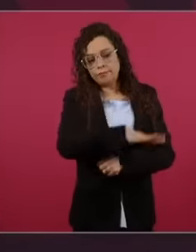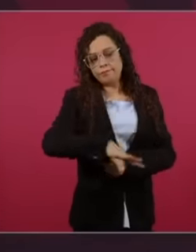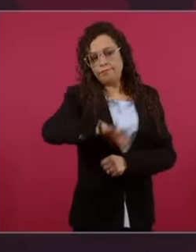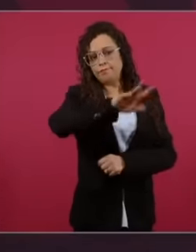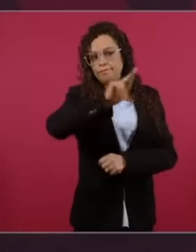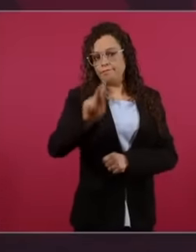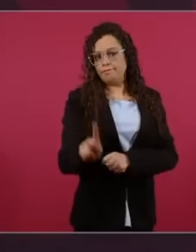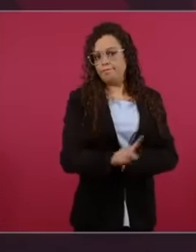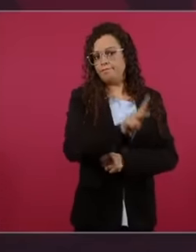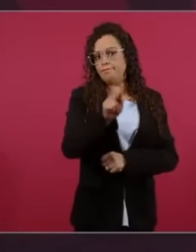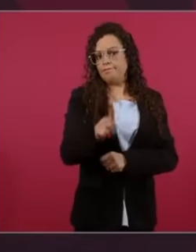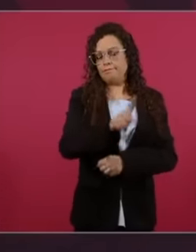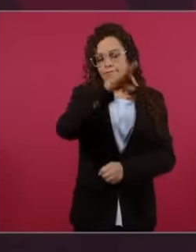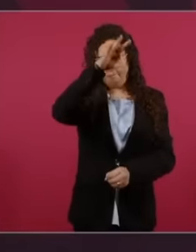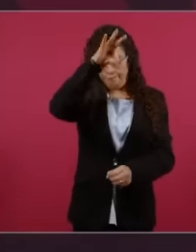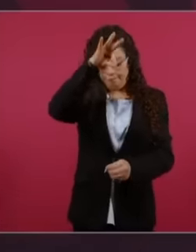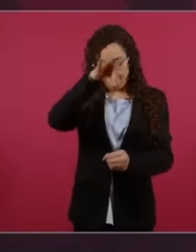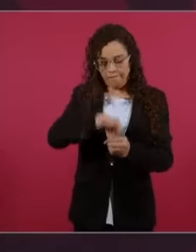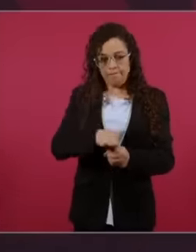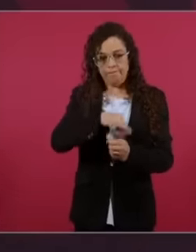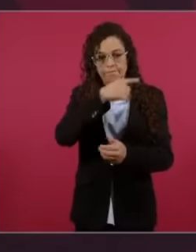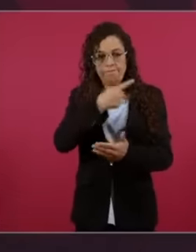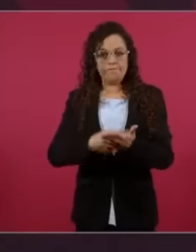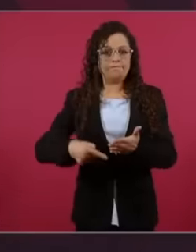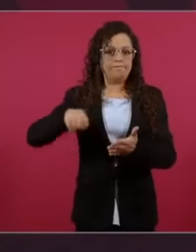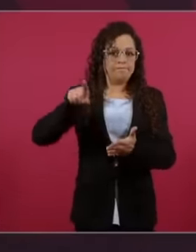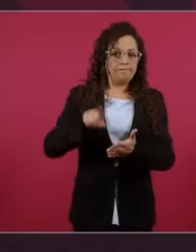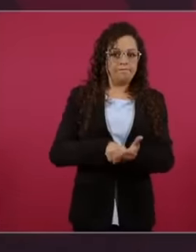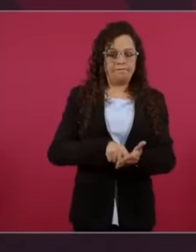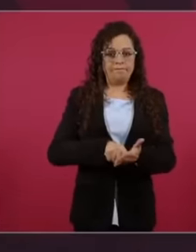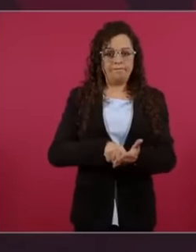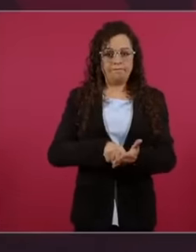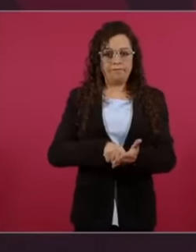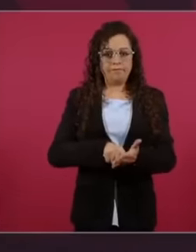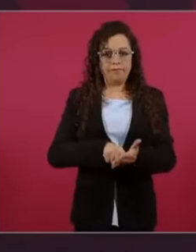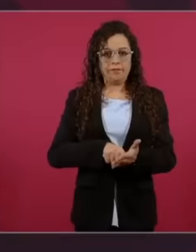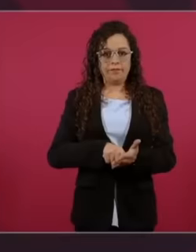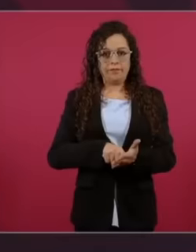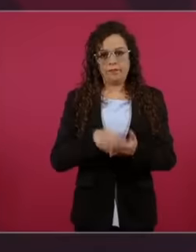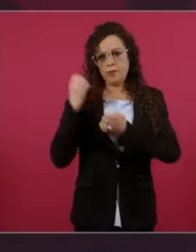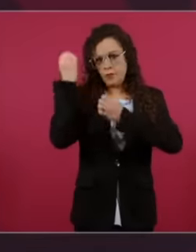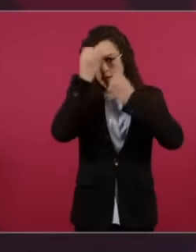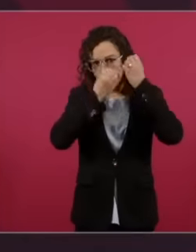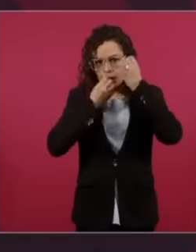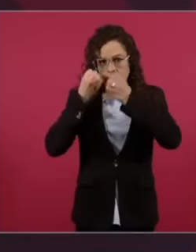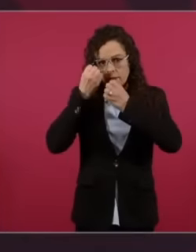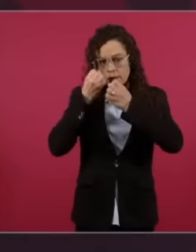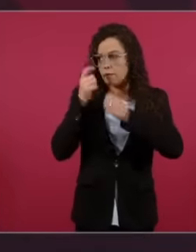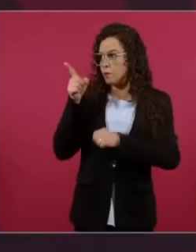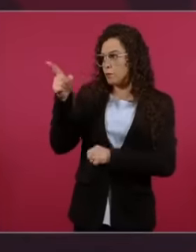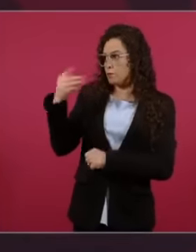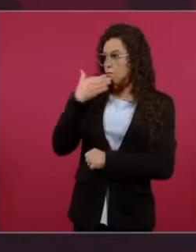Sí. ¿Han actuado con rectitud o no?